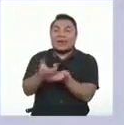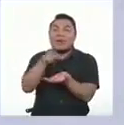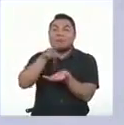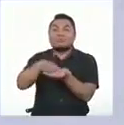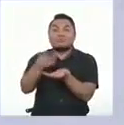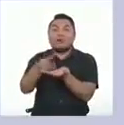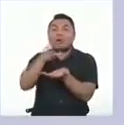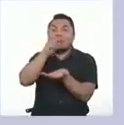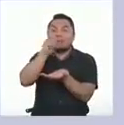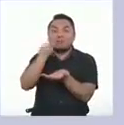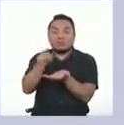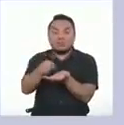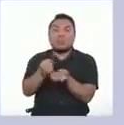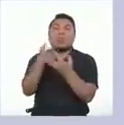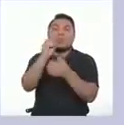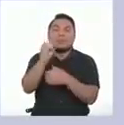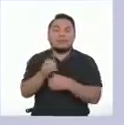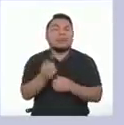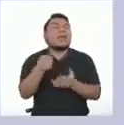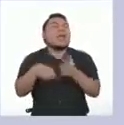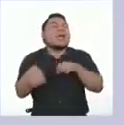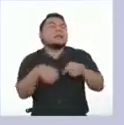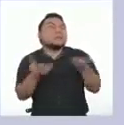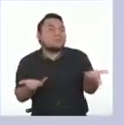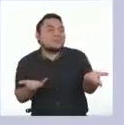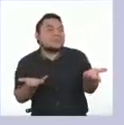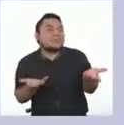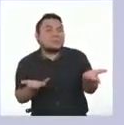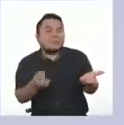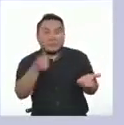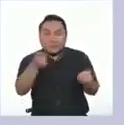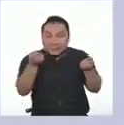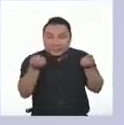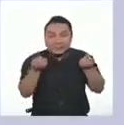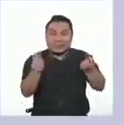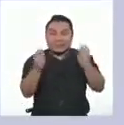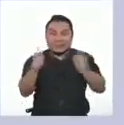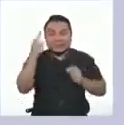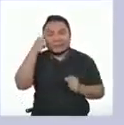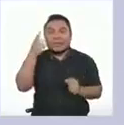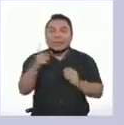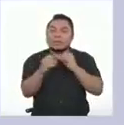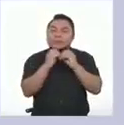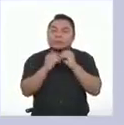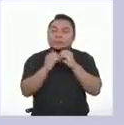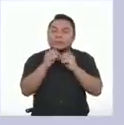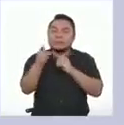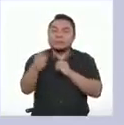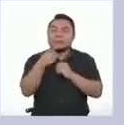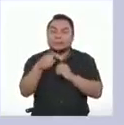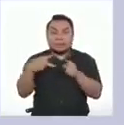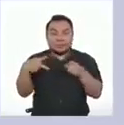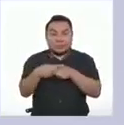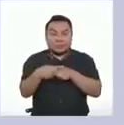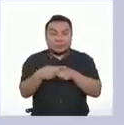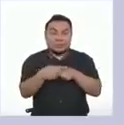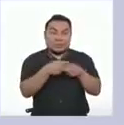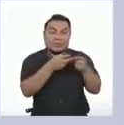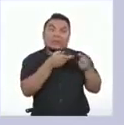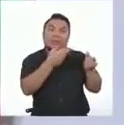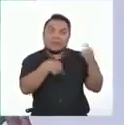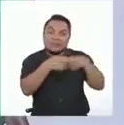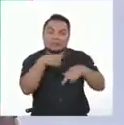podemos hacer para resolver este problema? Intenta plantear una posible solución durante el corte